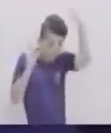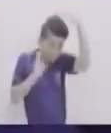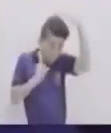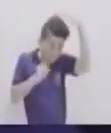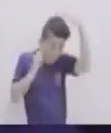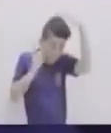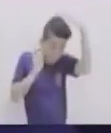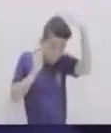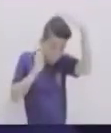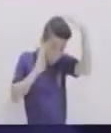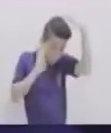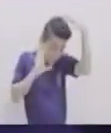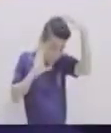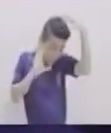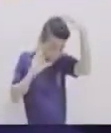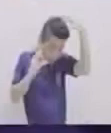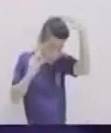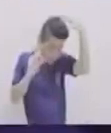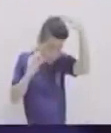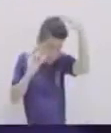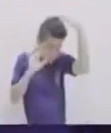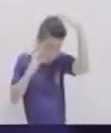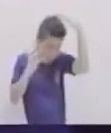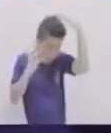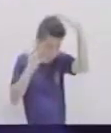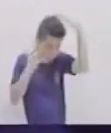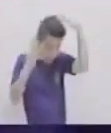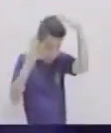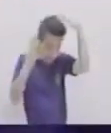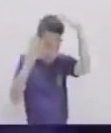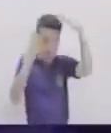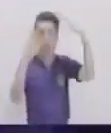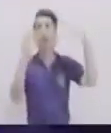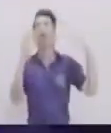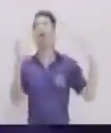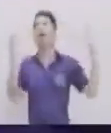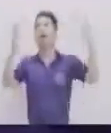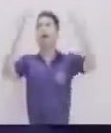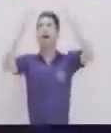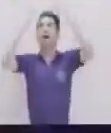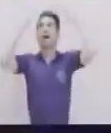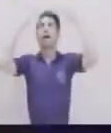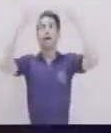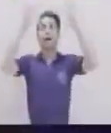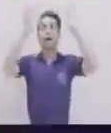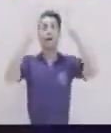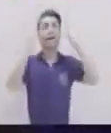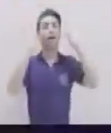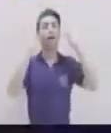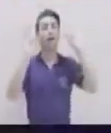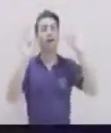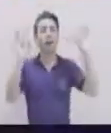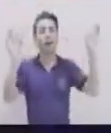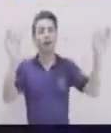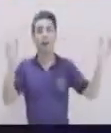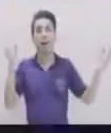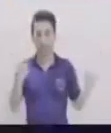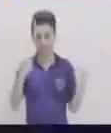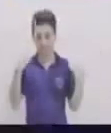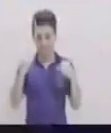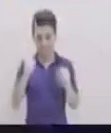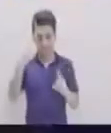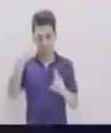hasta 10 y luego la memoria se le refrescó y pudo hacer la tarea de las